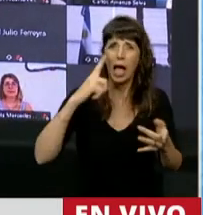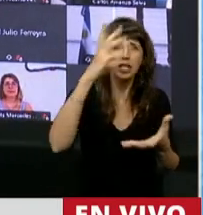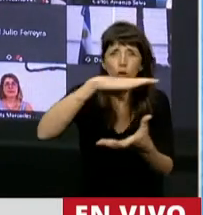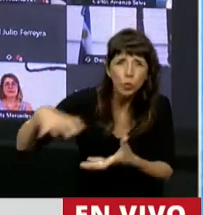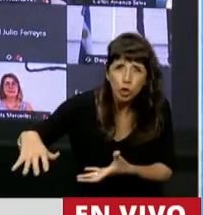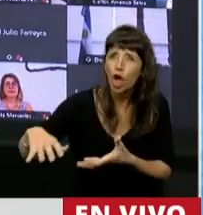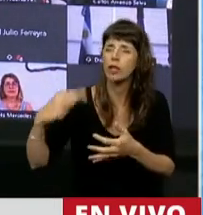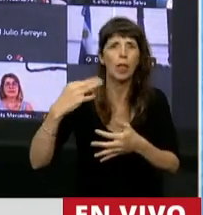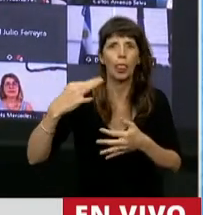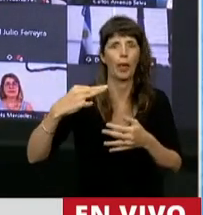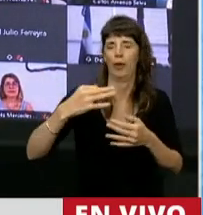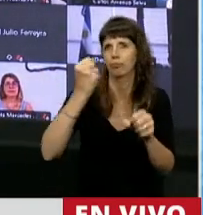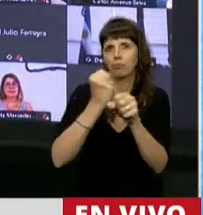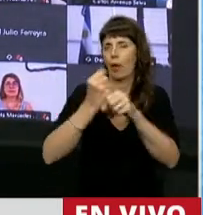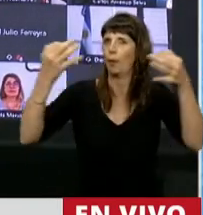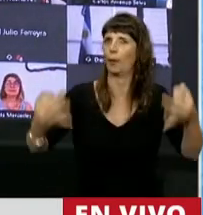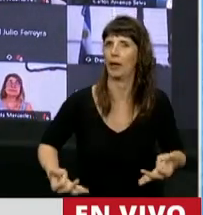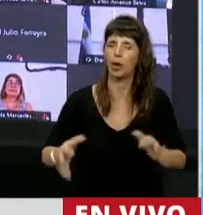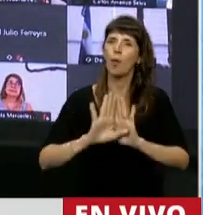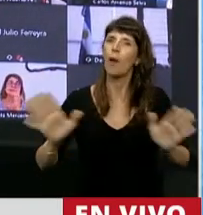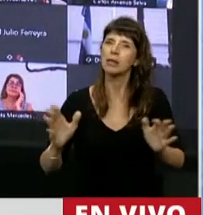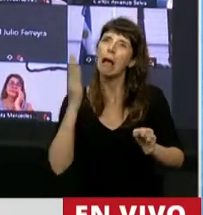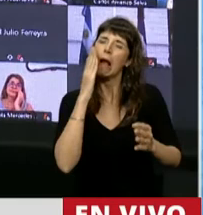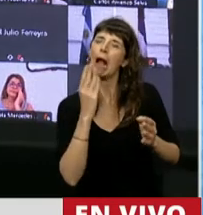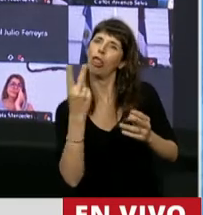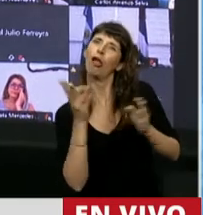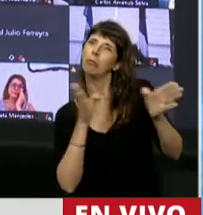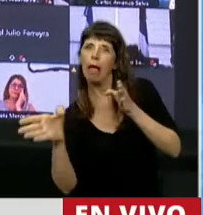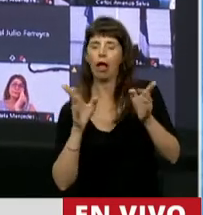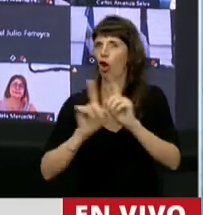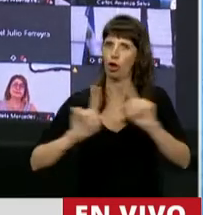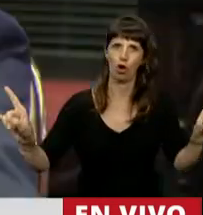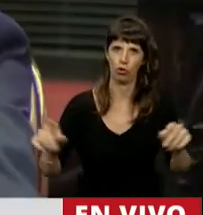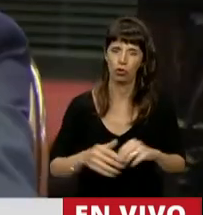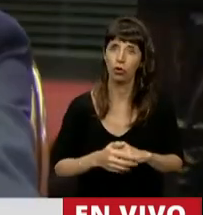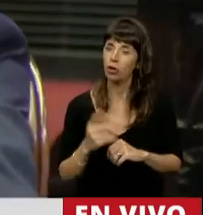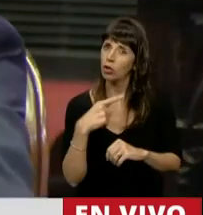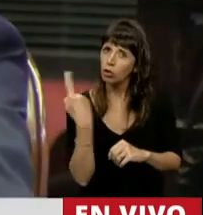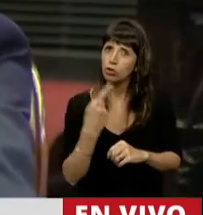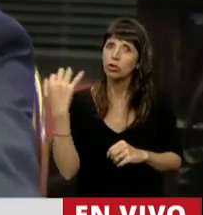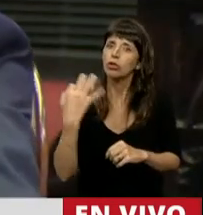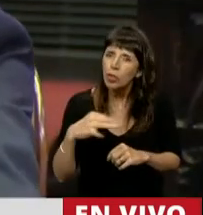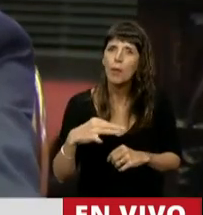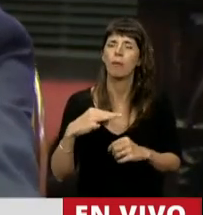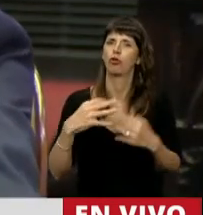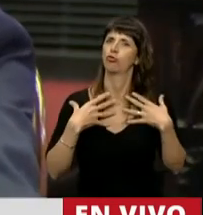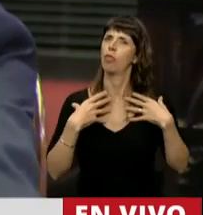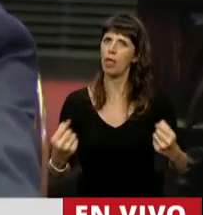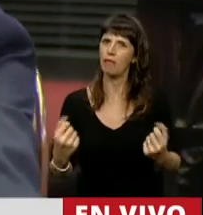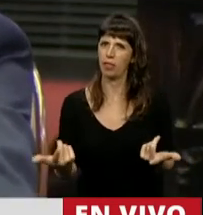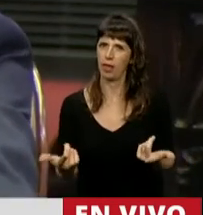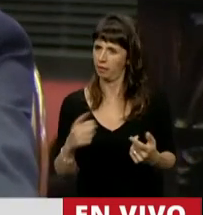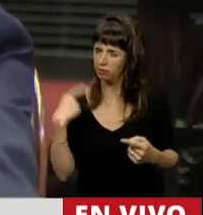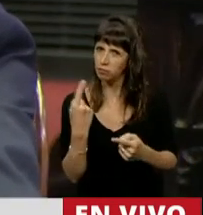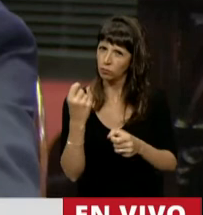basta de doble estándar presidente y nosotros tenemos el deber no solamente de defender lo que son nuestros fueros